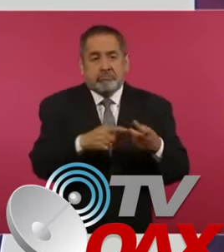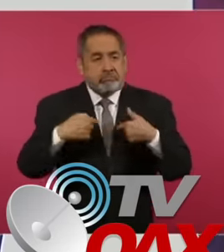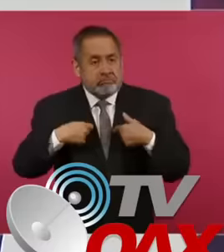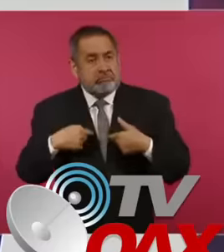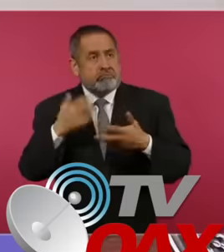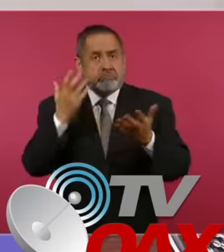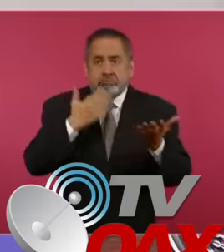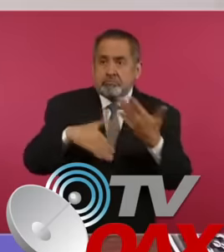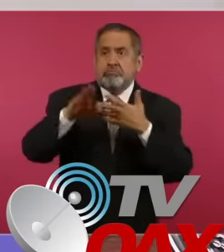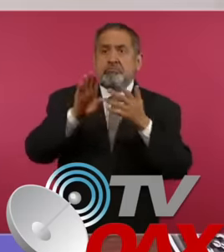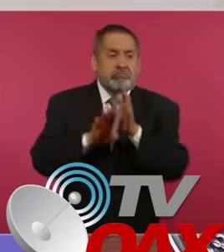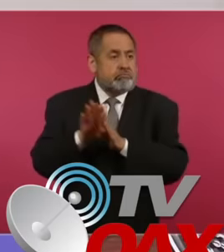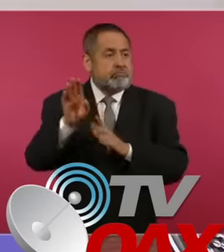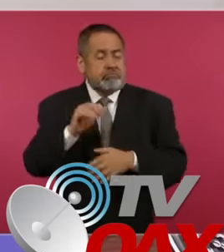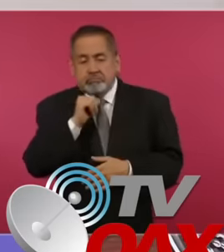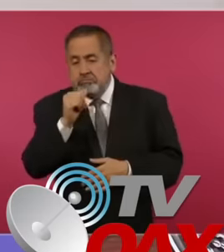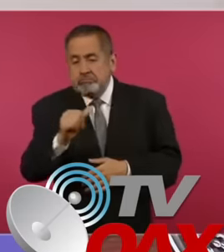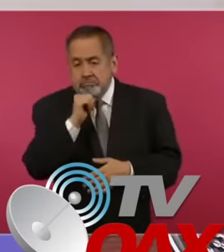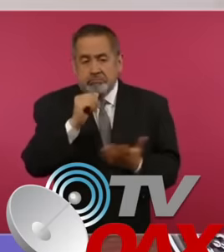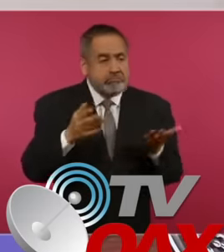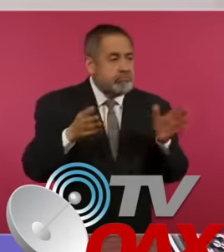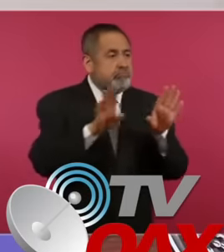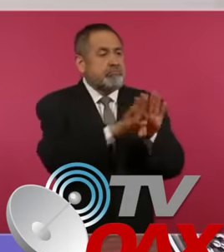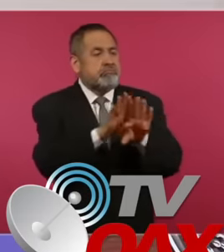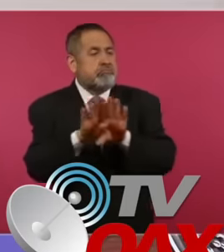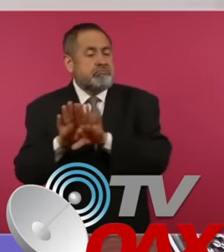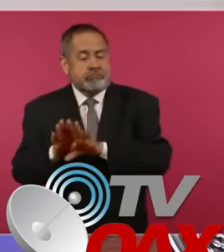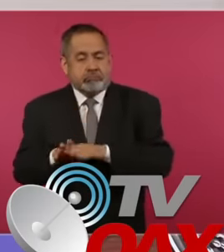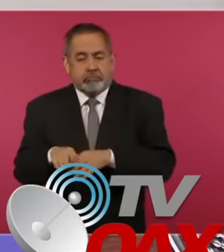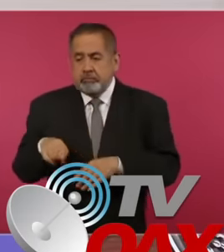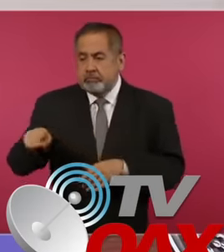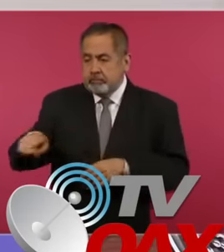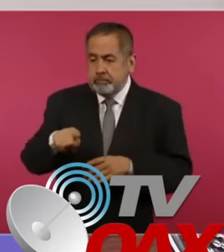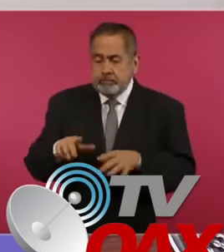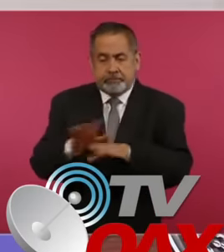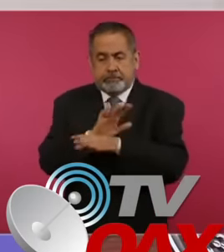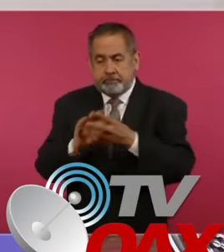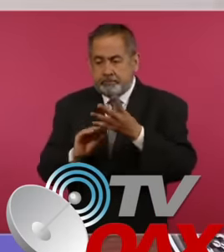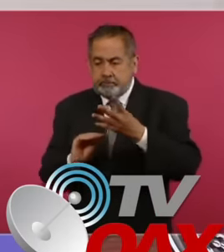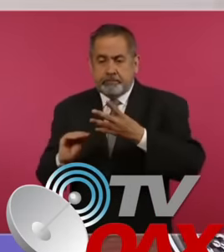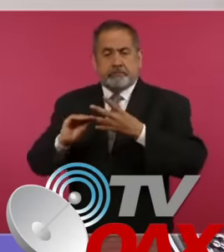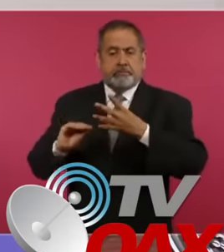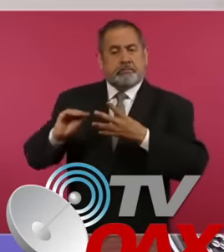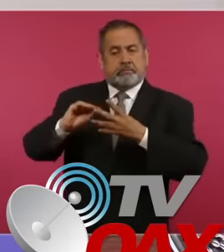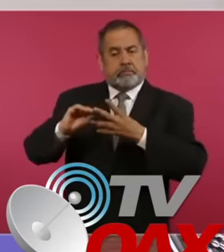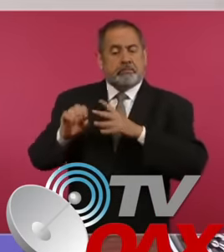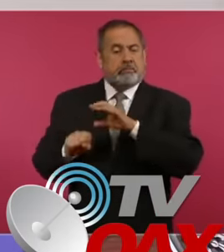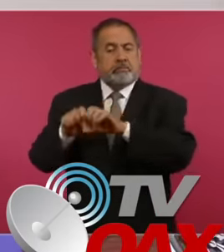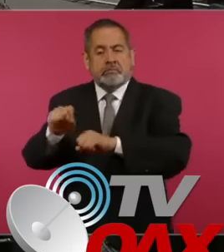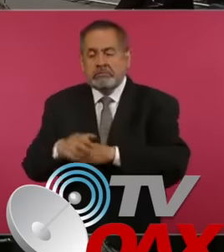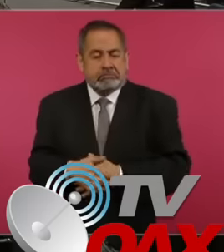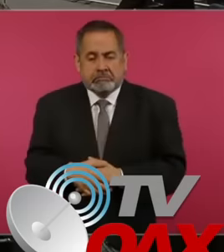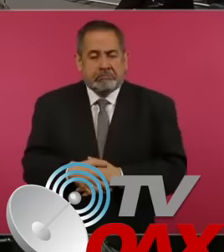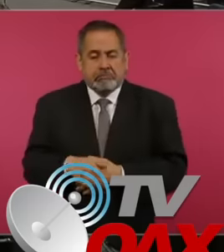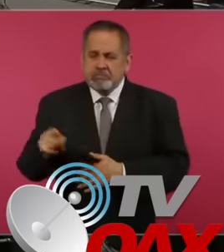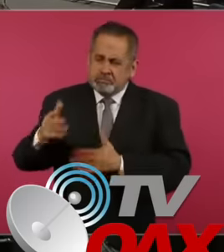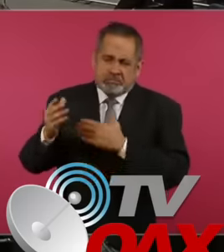de progreso, de salir adelante. Se acabó la movilidad social. Aunque se